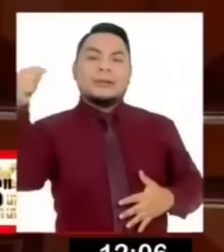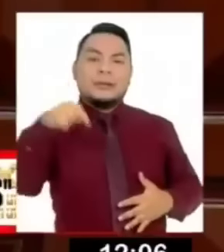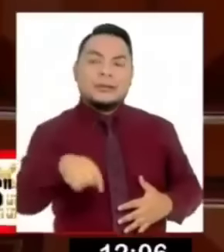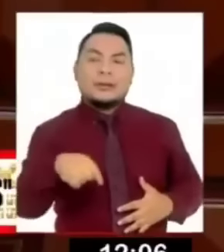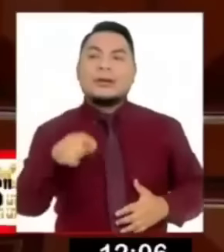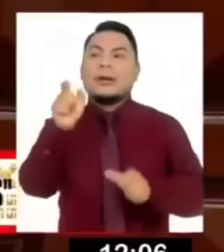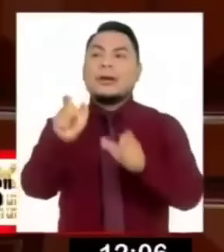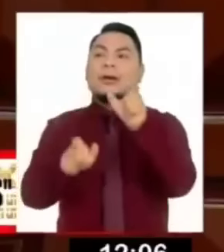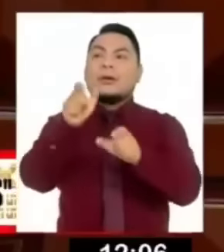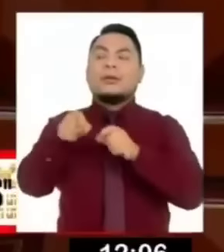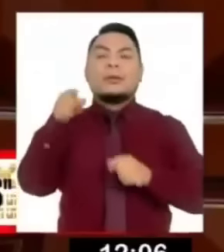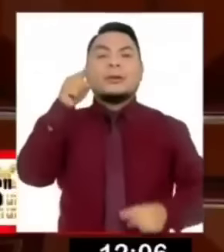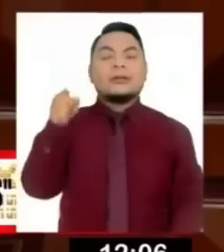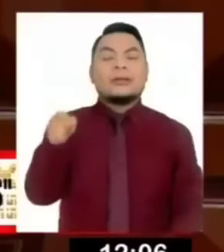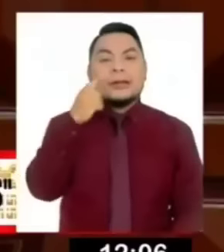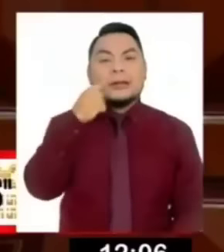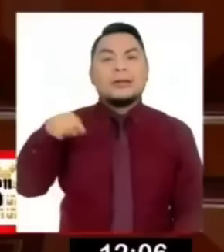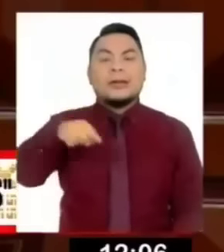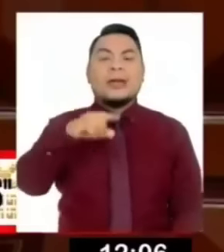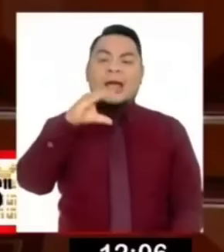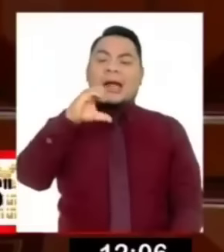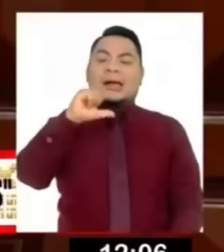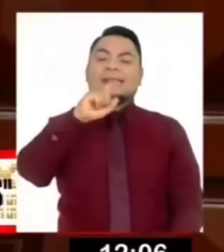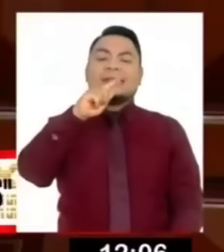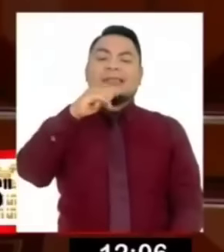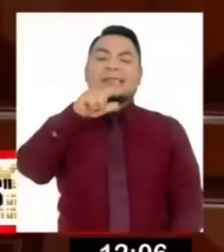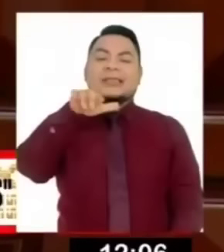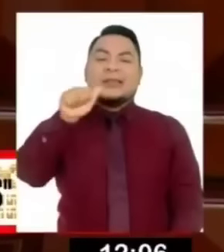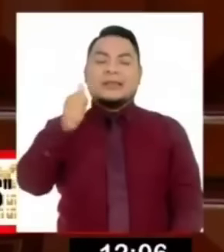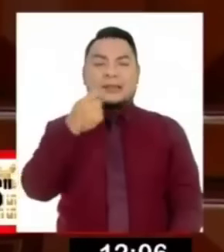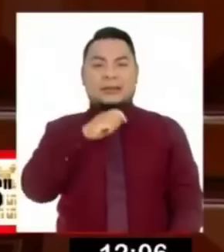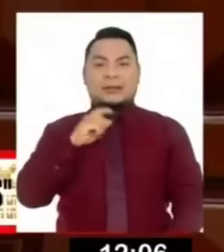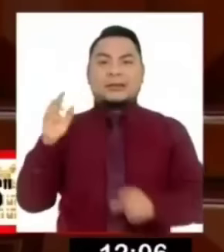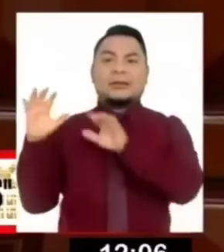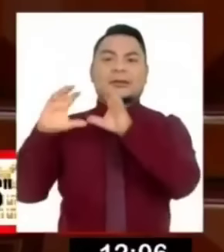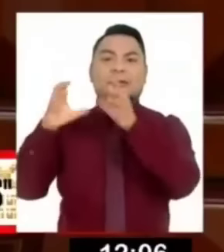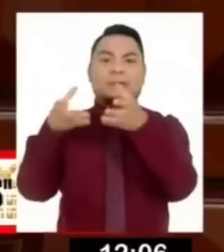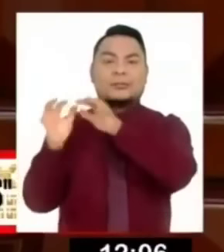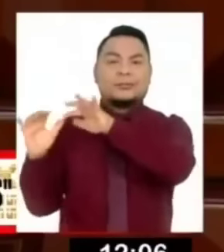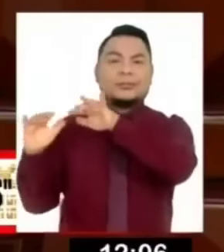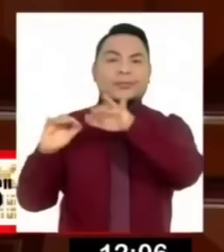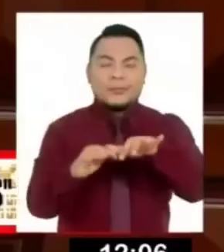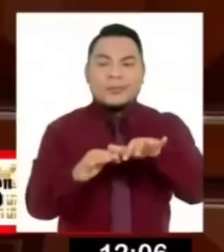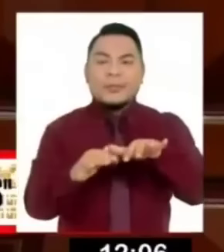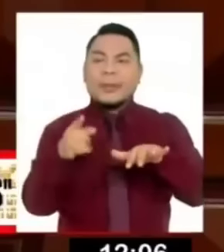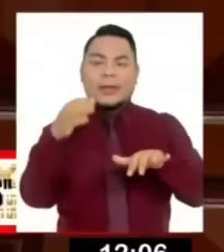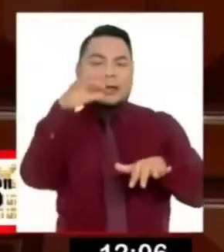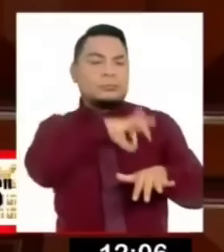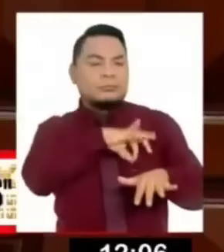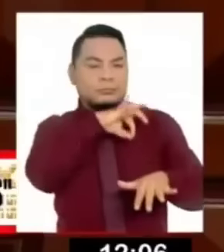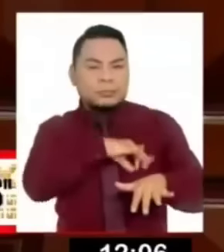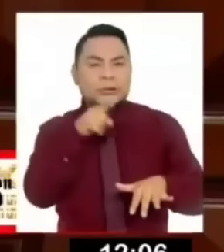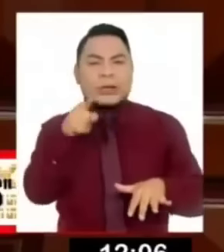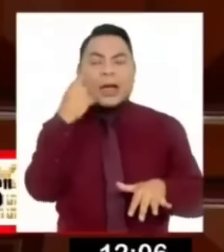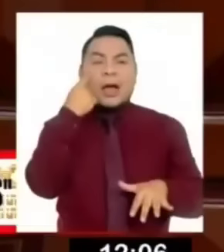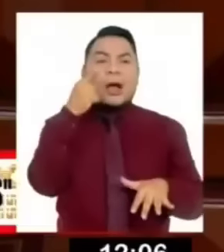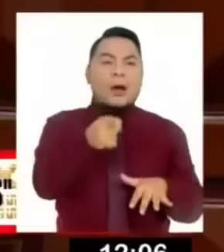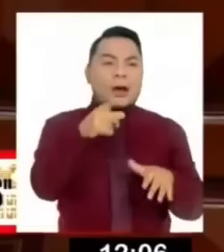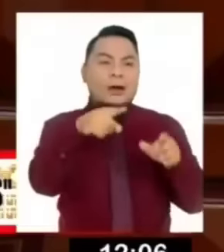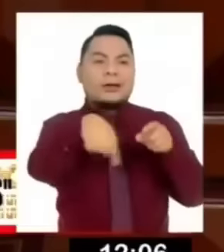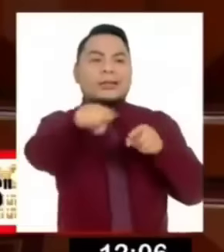los hombres de Castilla, que con la ayuda de múltiples filipillos y aprovechando un momento de caos y